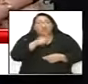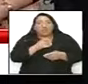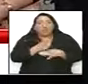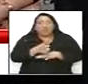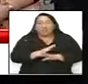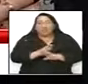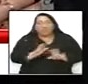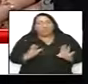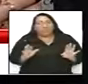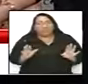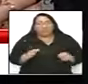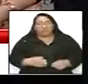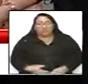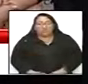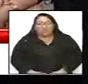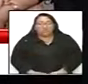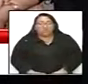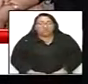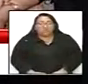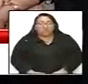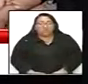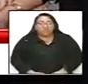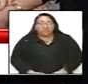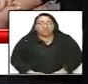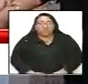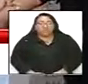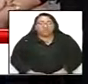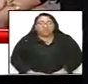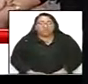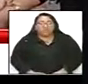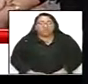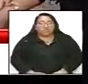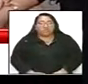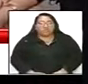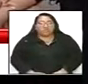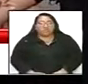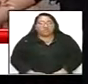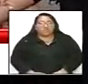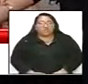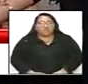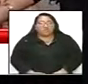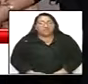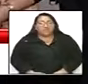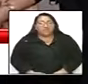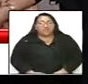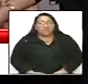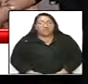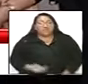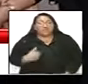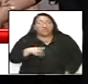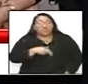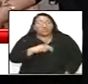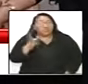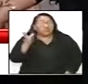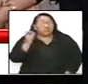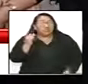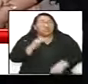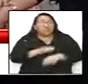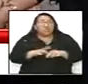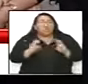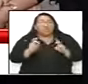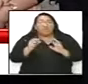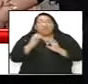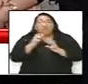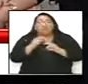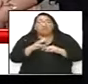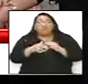calibre, en el sentido de que nosotros nos hemos enterado de ese tema a través de los medios o a través del programa que